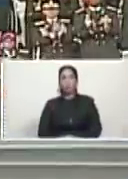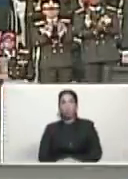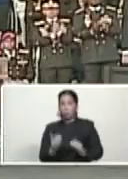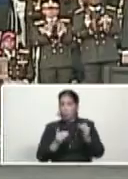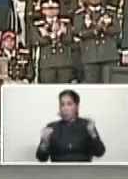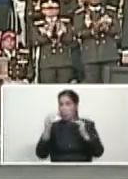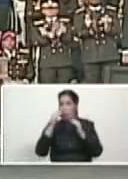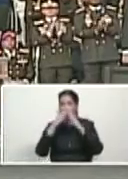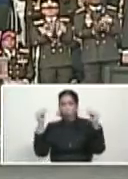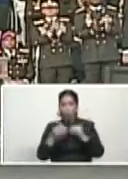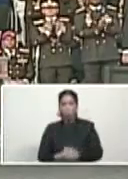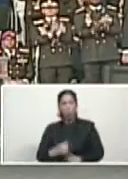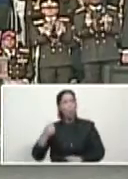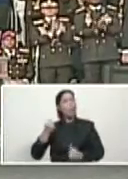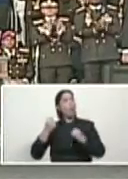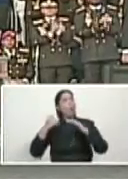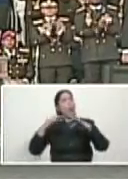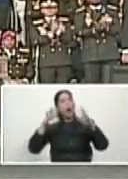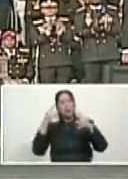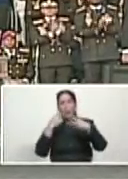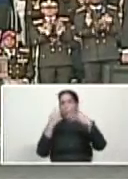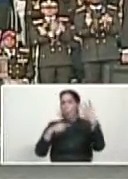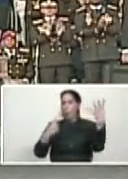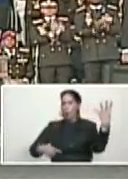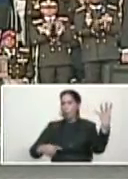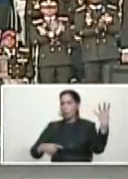¿Cuántas cosas hemos pasado, hermanos militares?